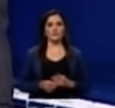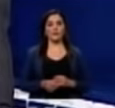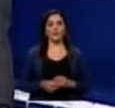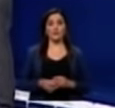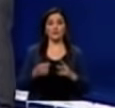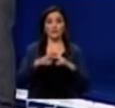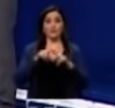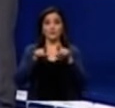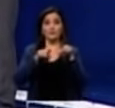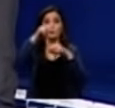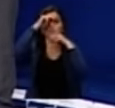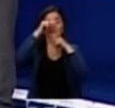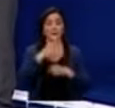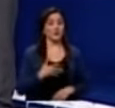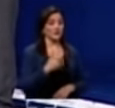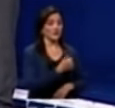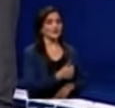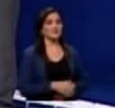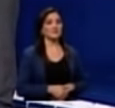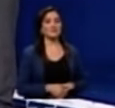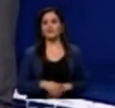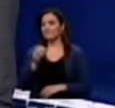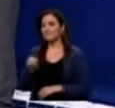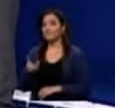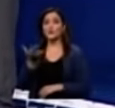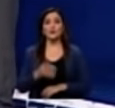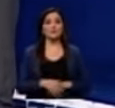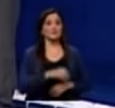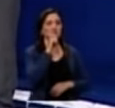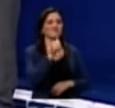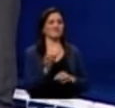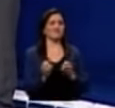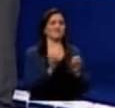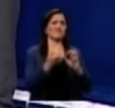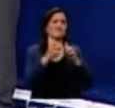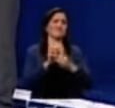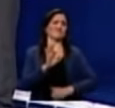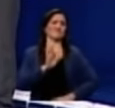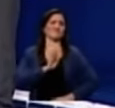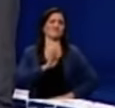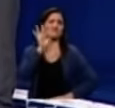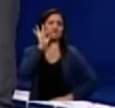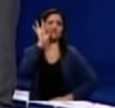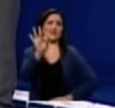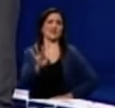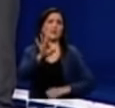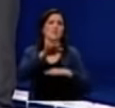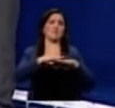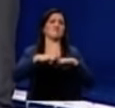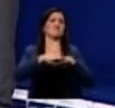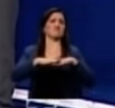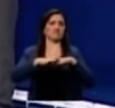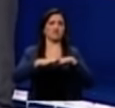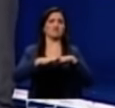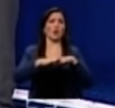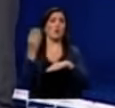Empezamos con algunos titulares. ¿Cómo estás, Jorge? Día. Falta de organización y problemas técnicos para dar la prueba a ser bachiller deja